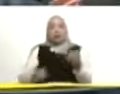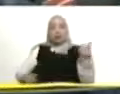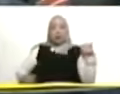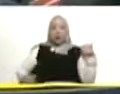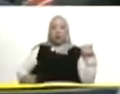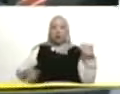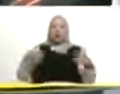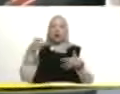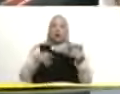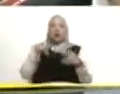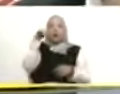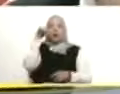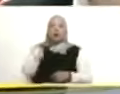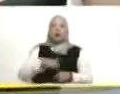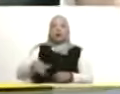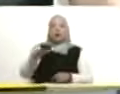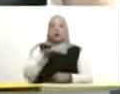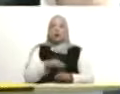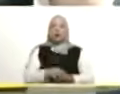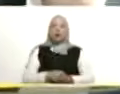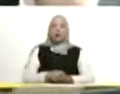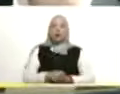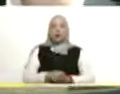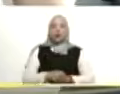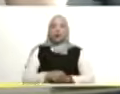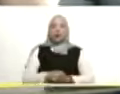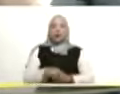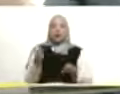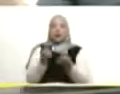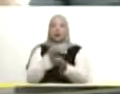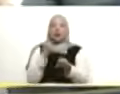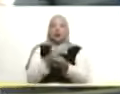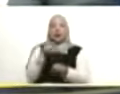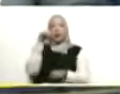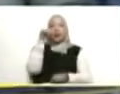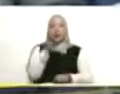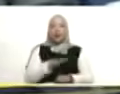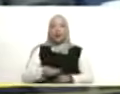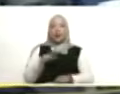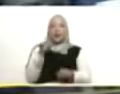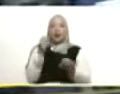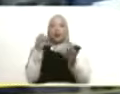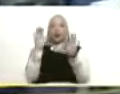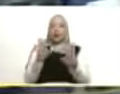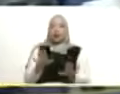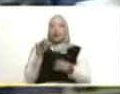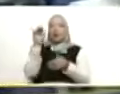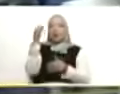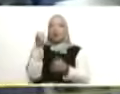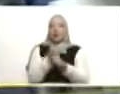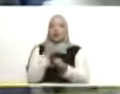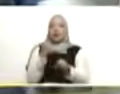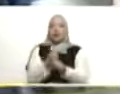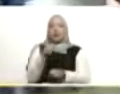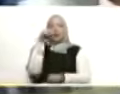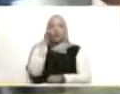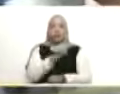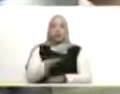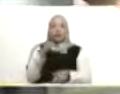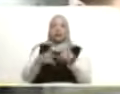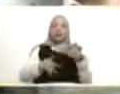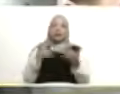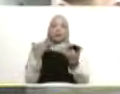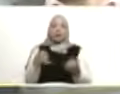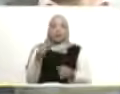por esta gran misión que va a venir a acompañarnos de ahora en adelante y que va a ser sin duda la acción